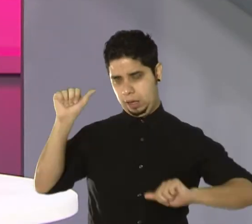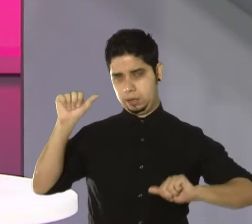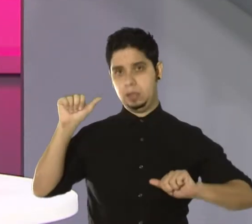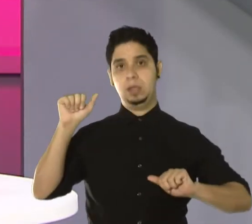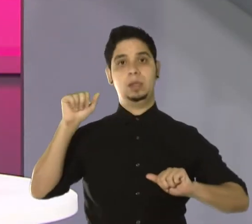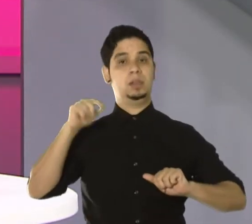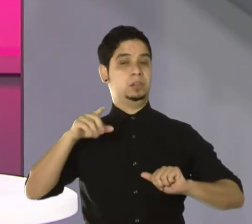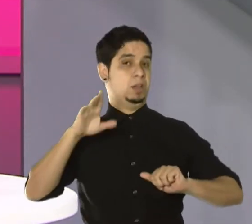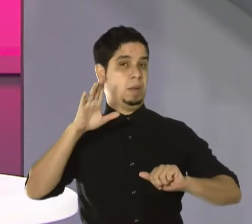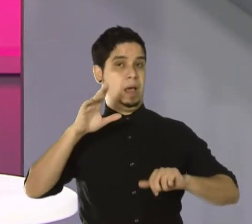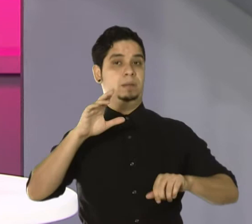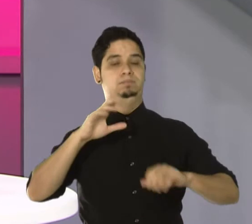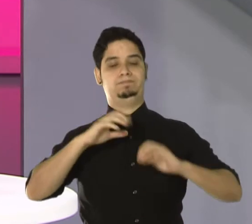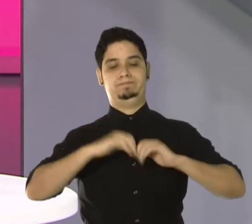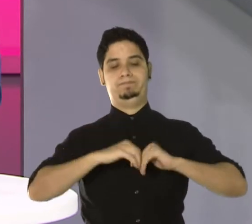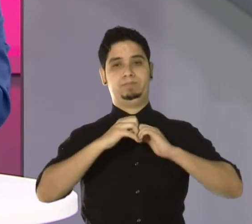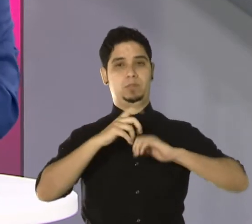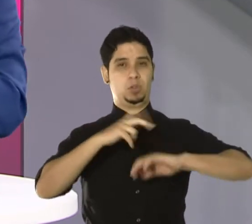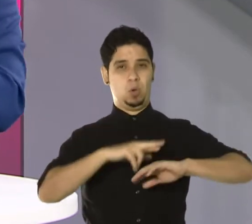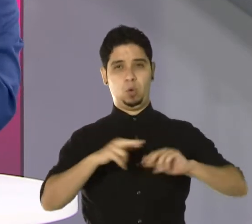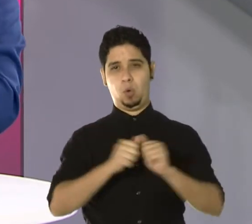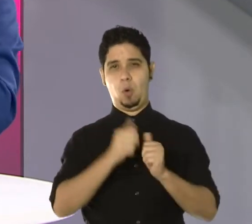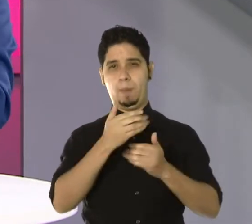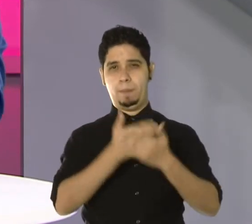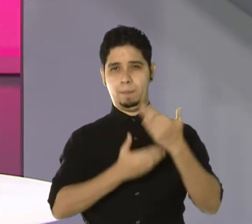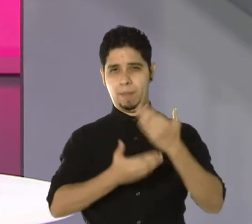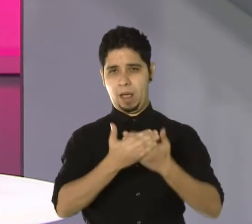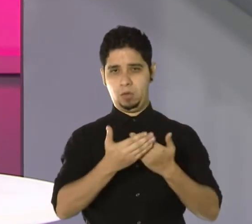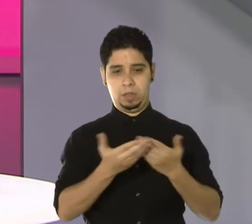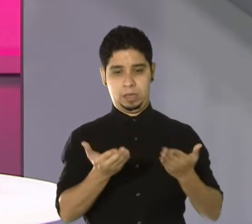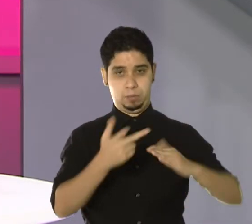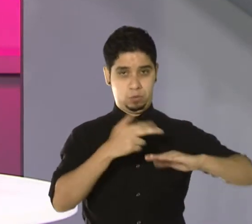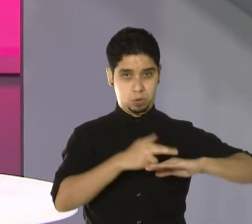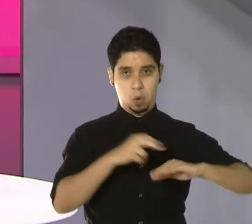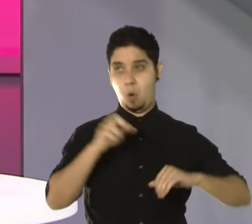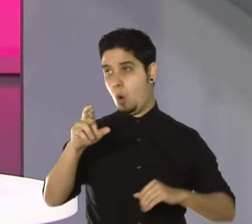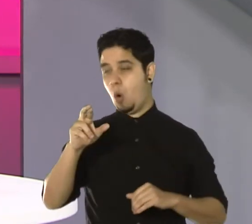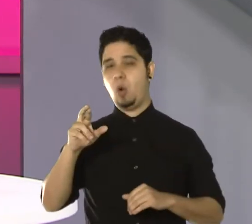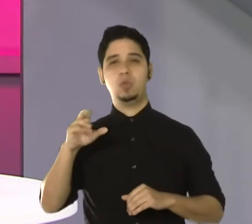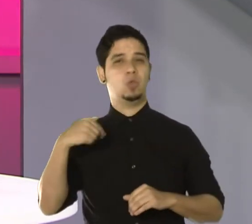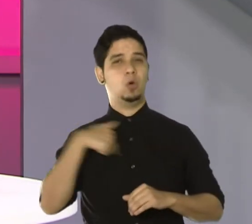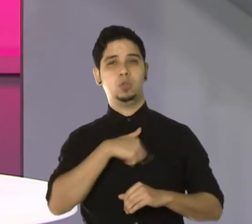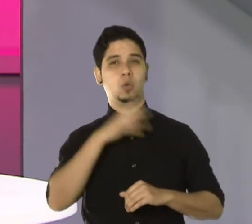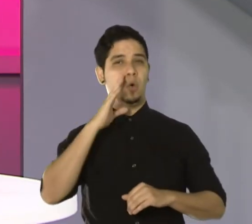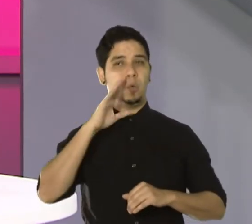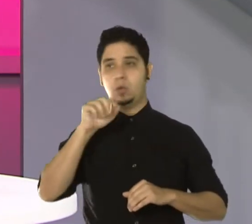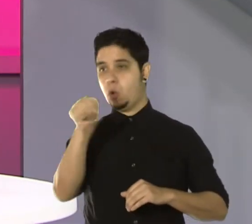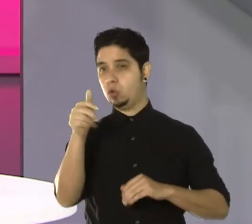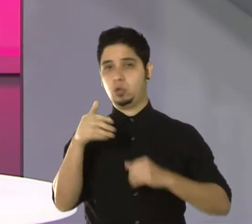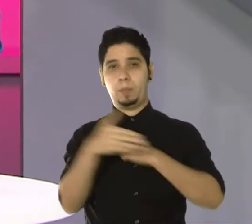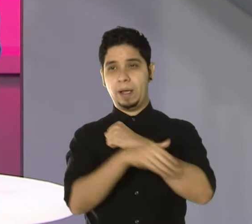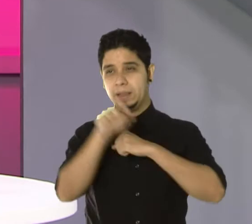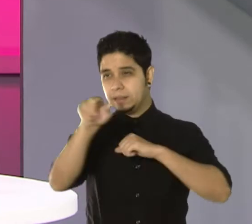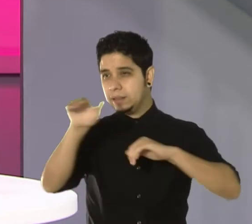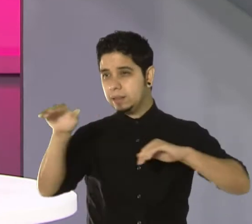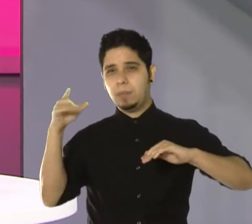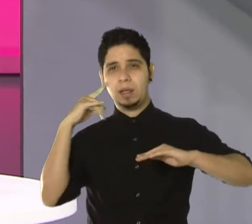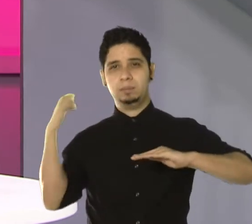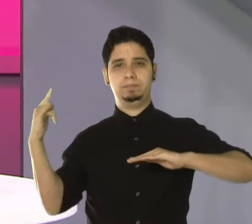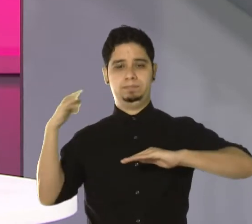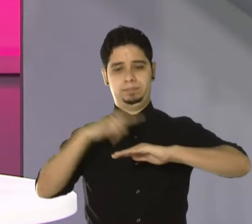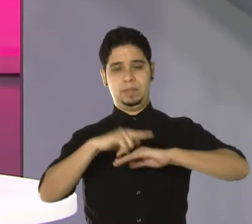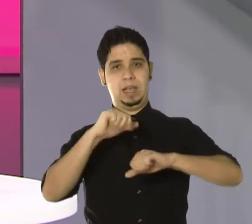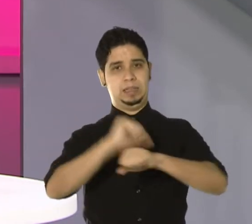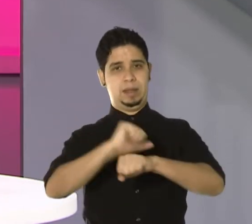de obra local o con mano de obra extranjera? Una de las preguntas que uno se tiene que plantear para poder echar a correr estos proyectos. Pero ustedes, ¿qué